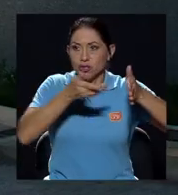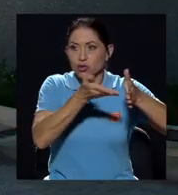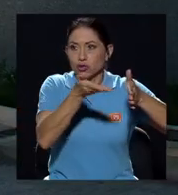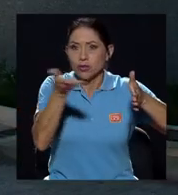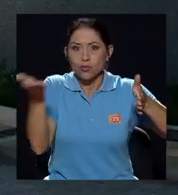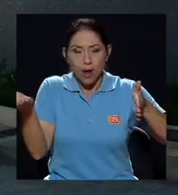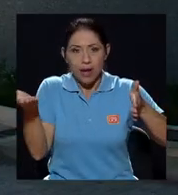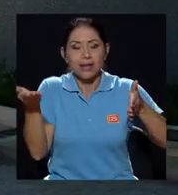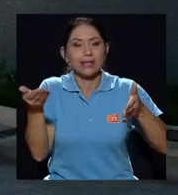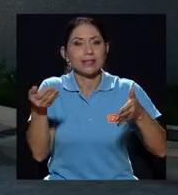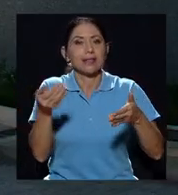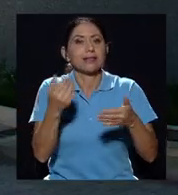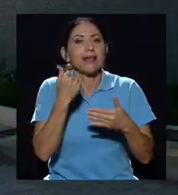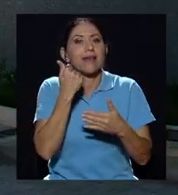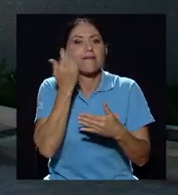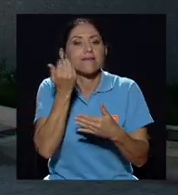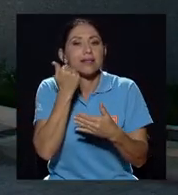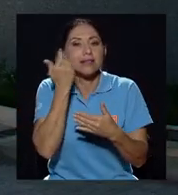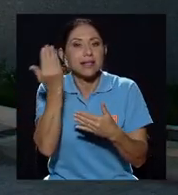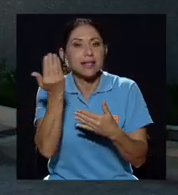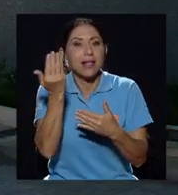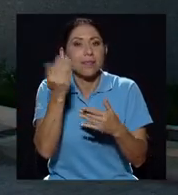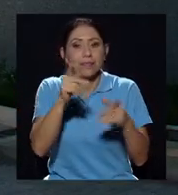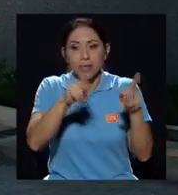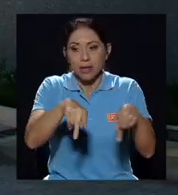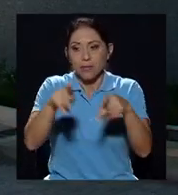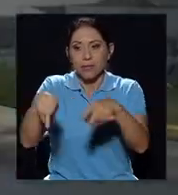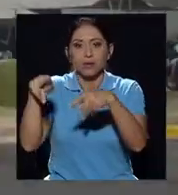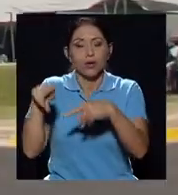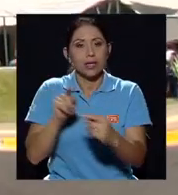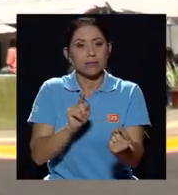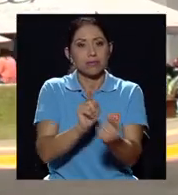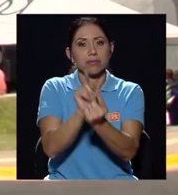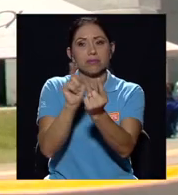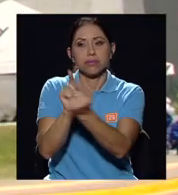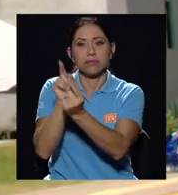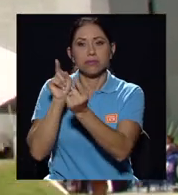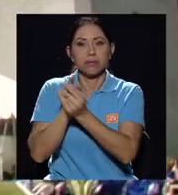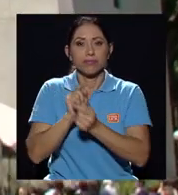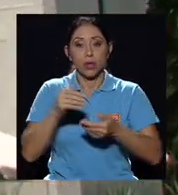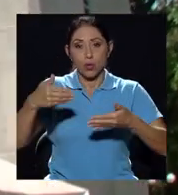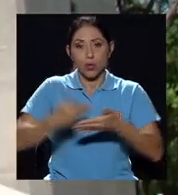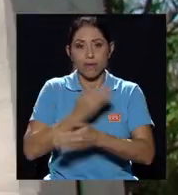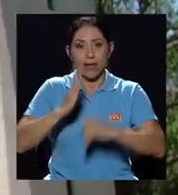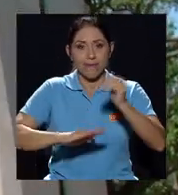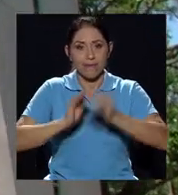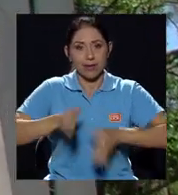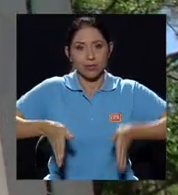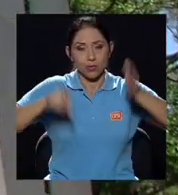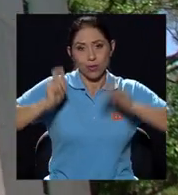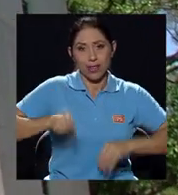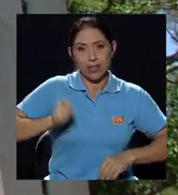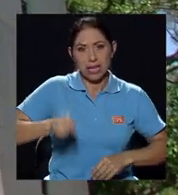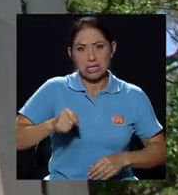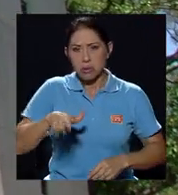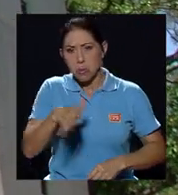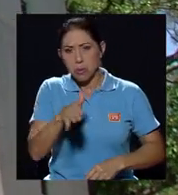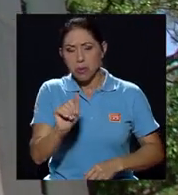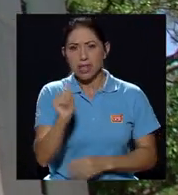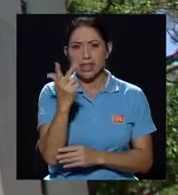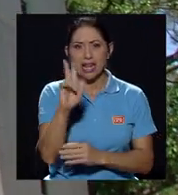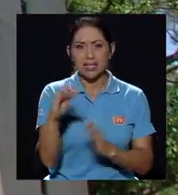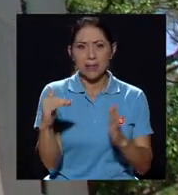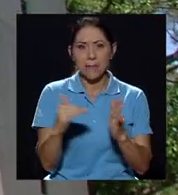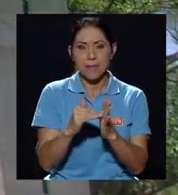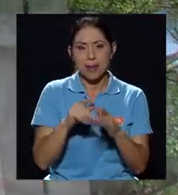se facilita el encuentro entre las personas. La nueva infraestructura de la Facultad de Derecho tiene alrededor de 13.000